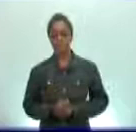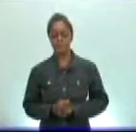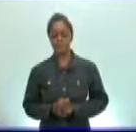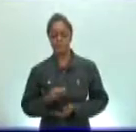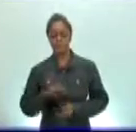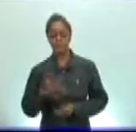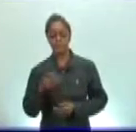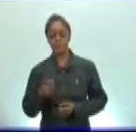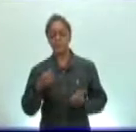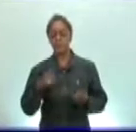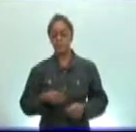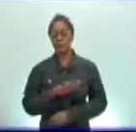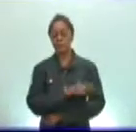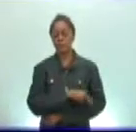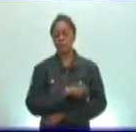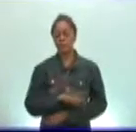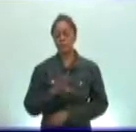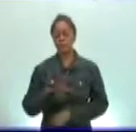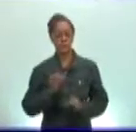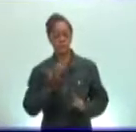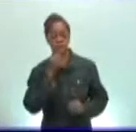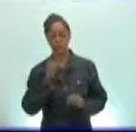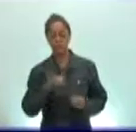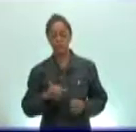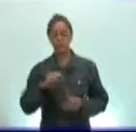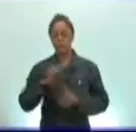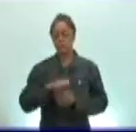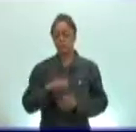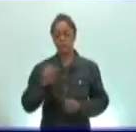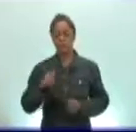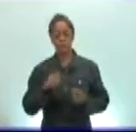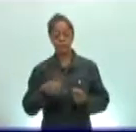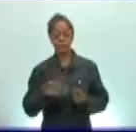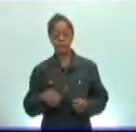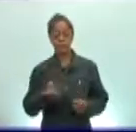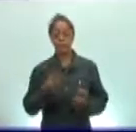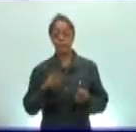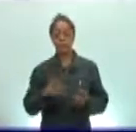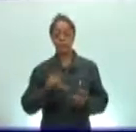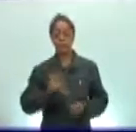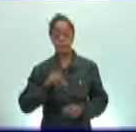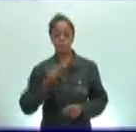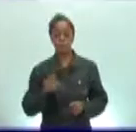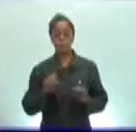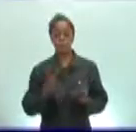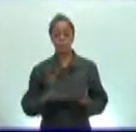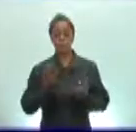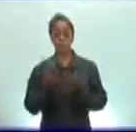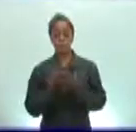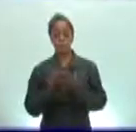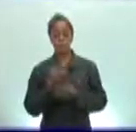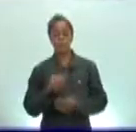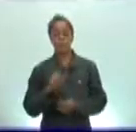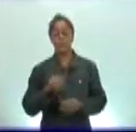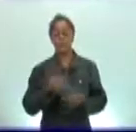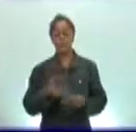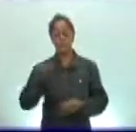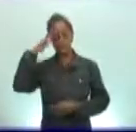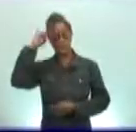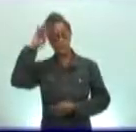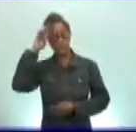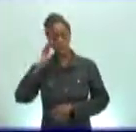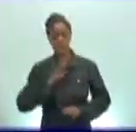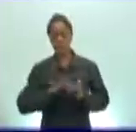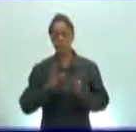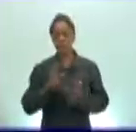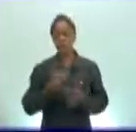La fuerza popular se hizo insostenible, el gobierno machadista recibió un último intento de respaldo con el envío a Cuba de un